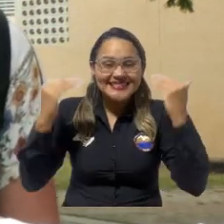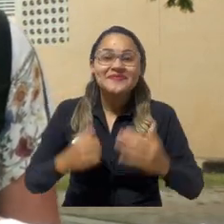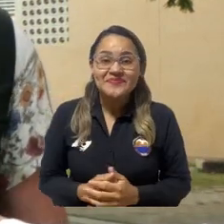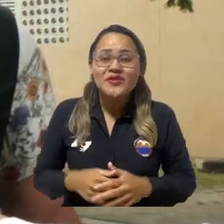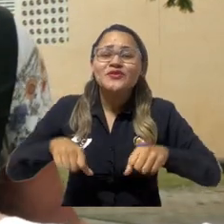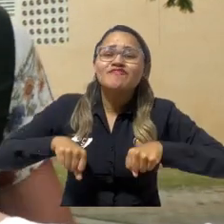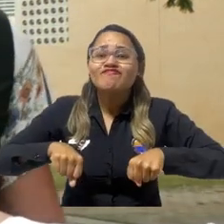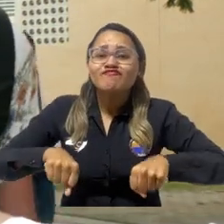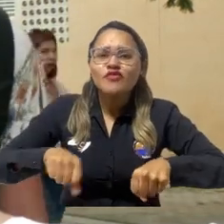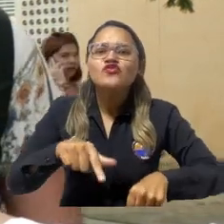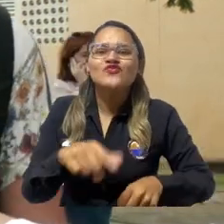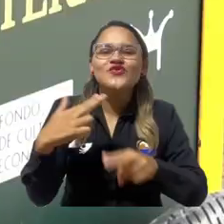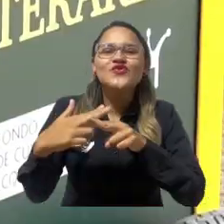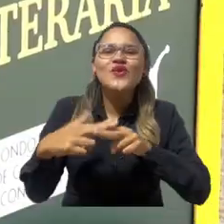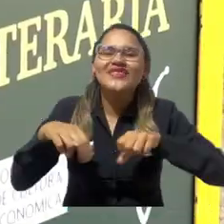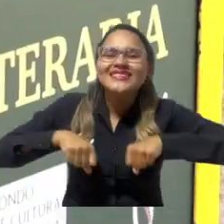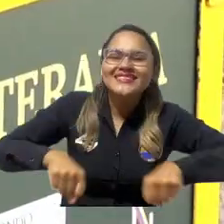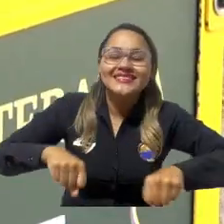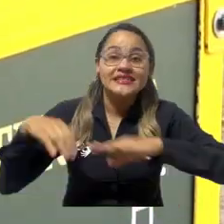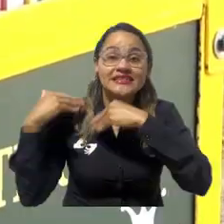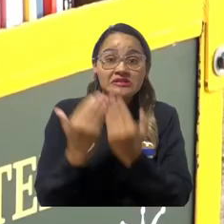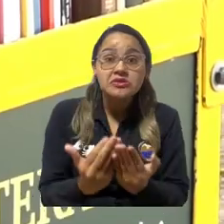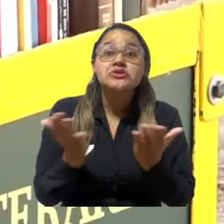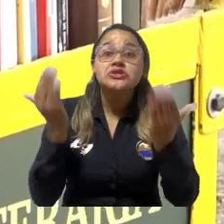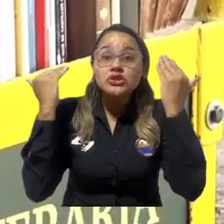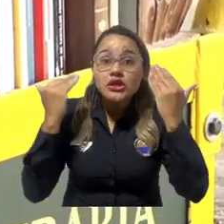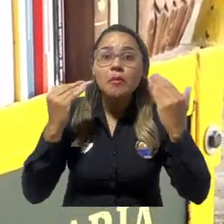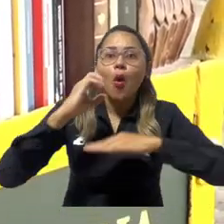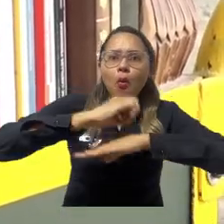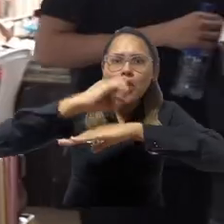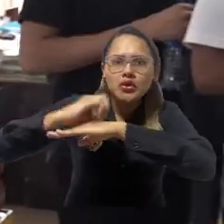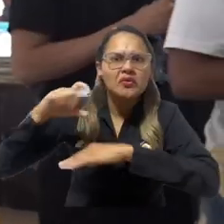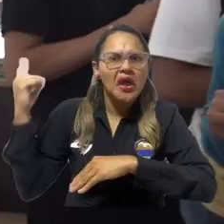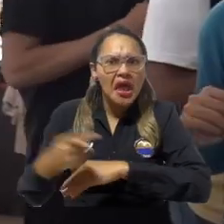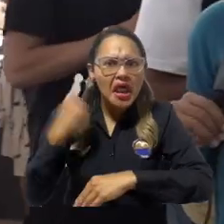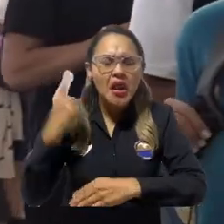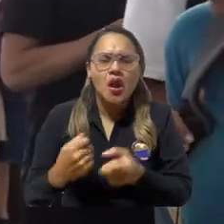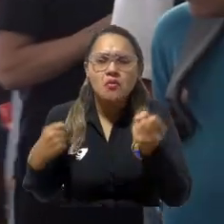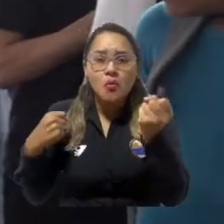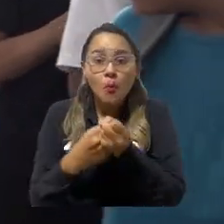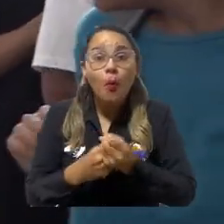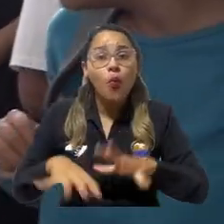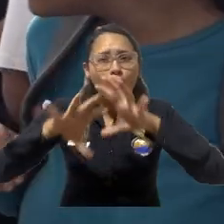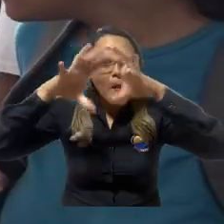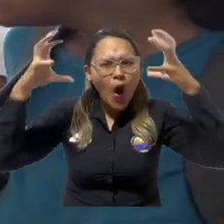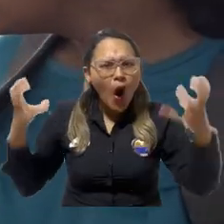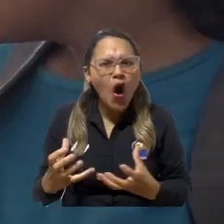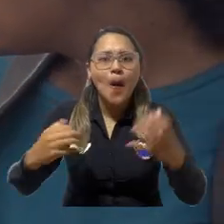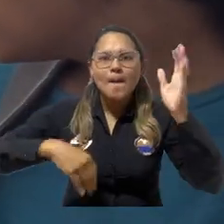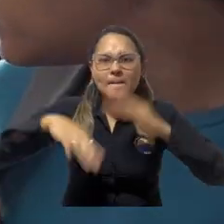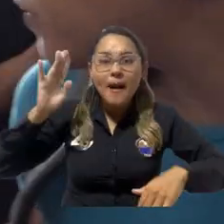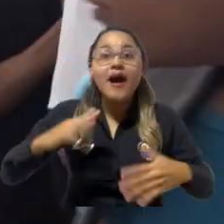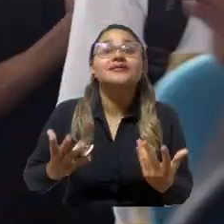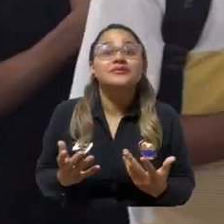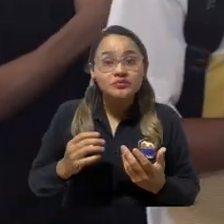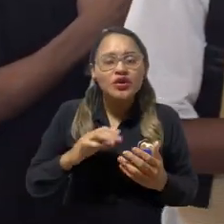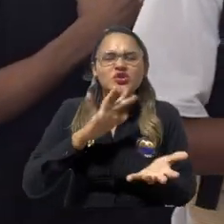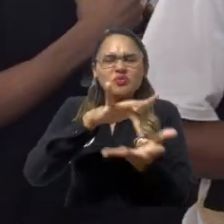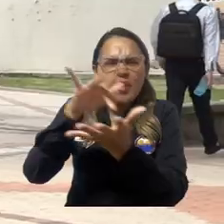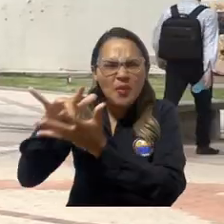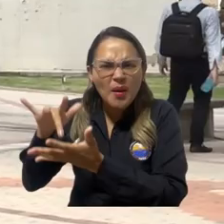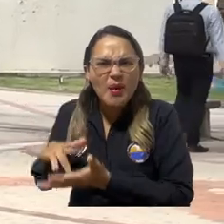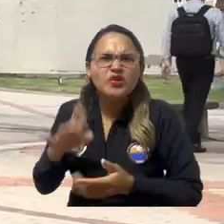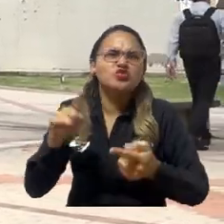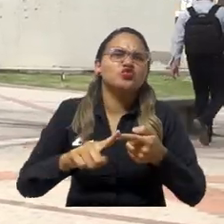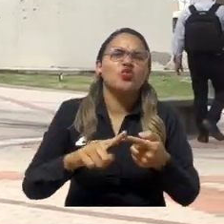son tradición oral. La carreta literaria ha conseguido el respaldo de diferentes organizaciones que le han permitido darle la vuelta al mundo